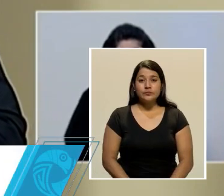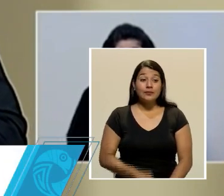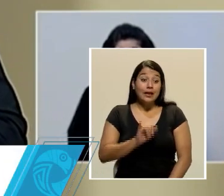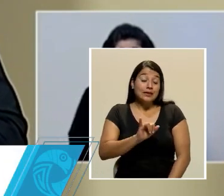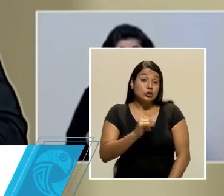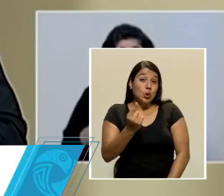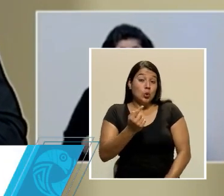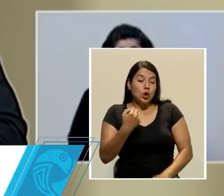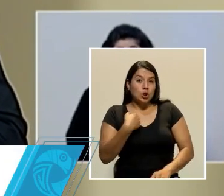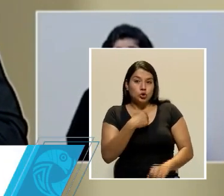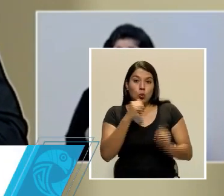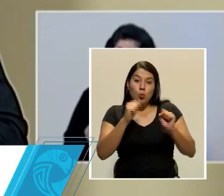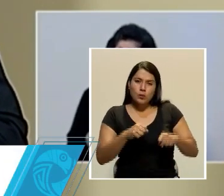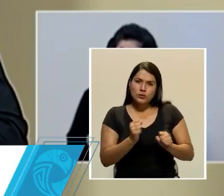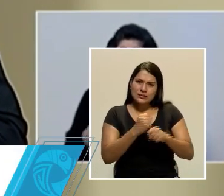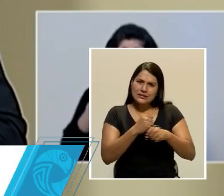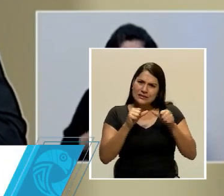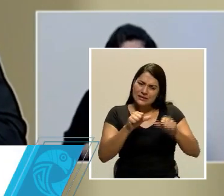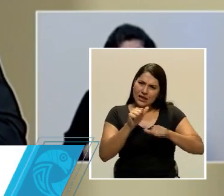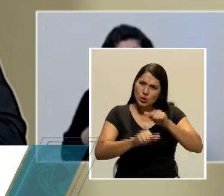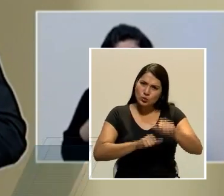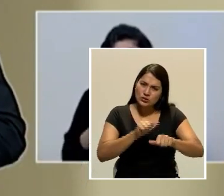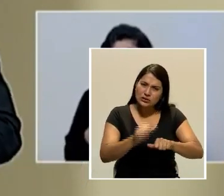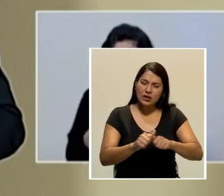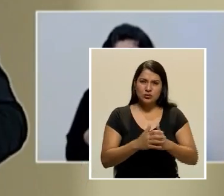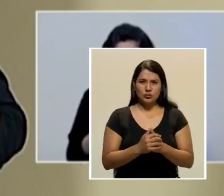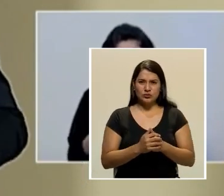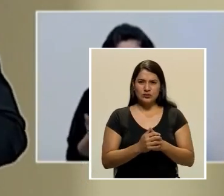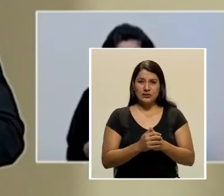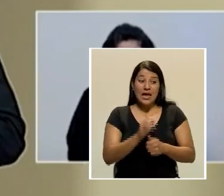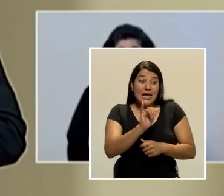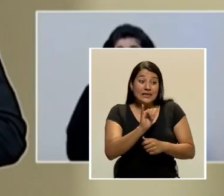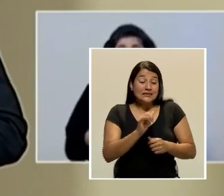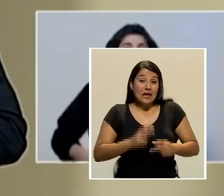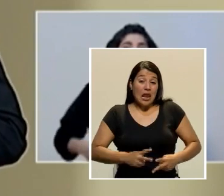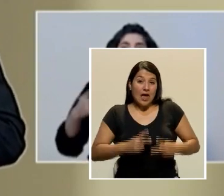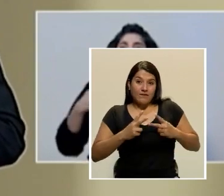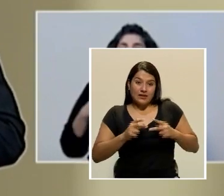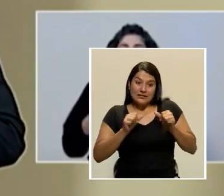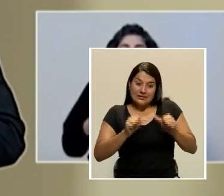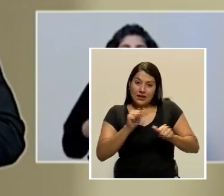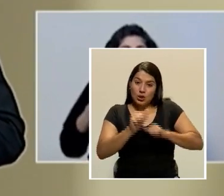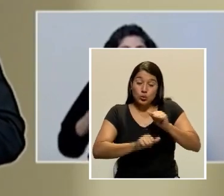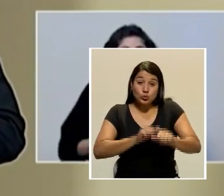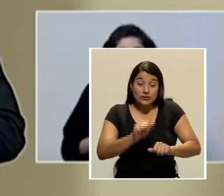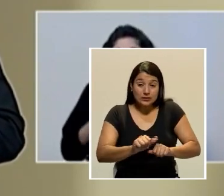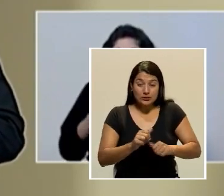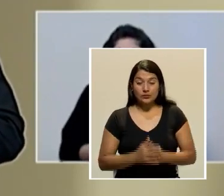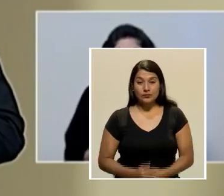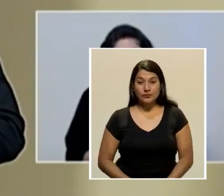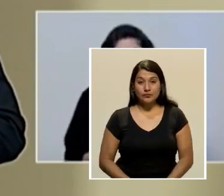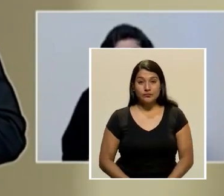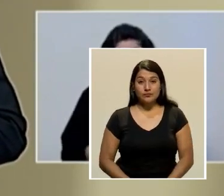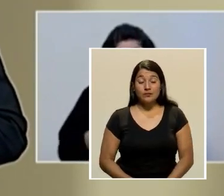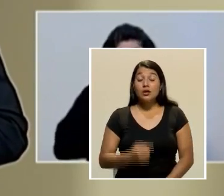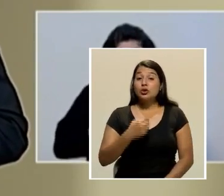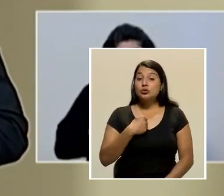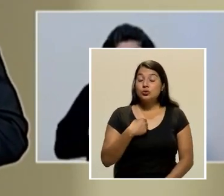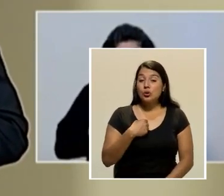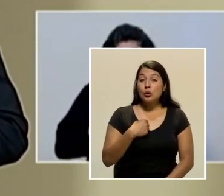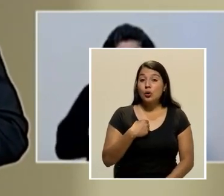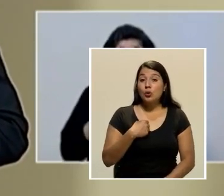para no saturar los servicios médicos y sobrellevar la crisis. Lo que les pediría es sigamos luchando juntos, sigamos luchando